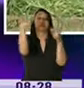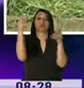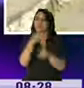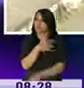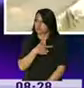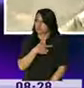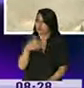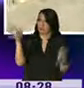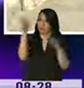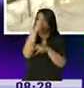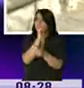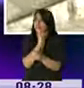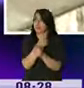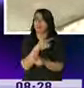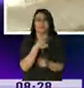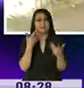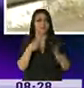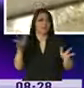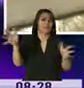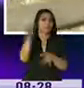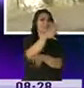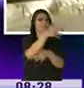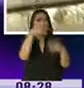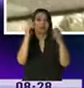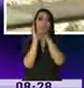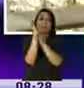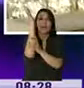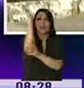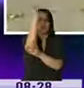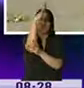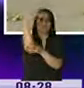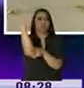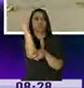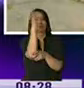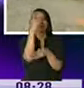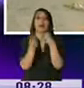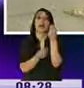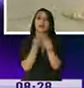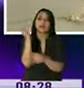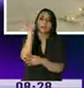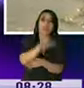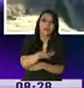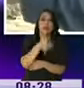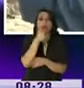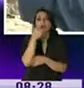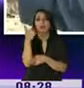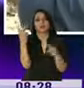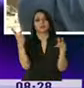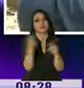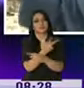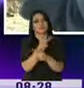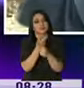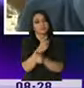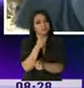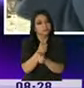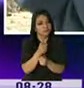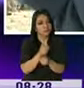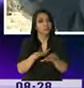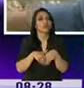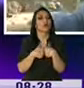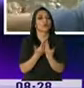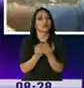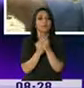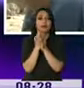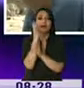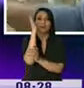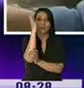veritos del verano? Claro que sí, los vientos veraniegos son terribles acá en la capital. Terribles. Realmente hay que tomar en cuenta el tema de cómo están los árboles,